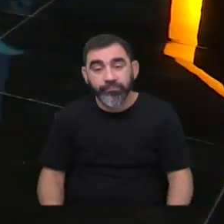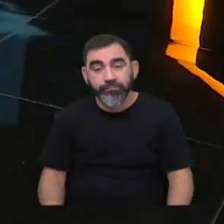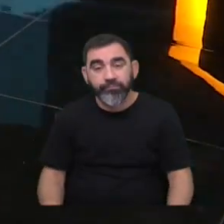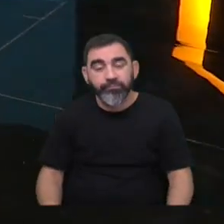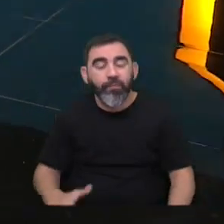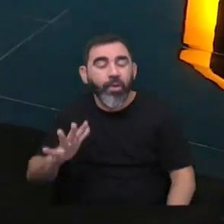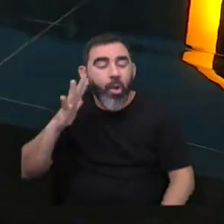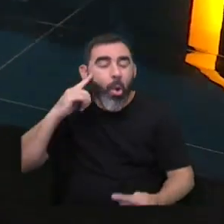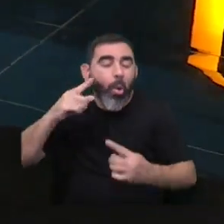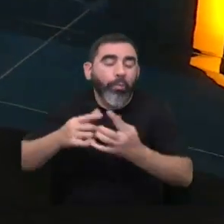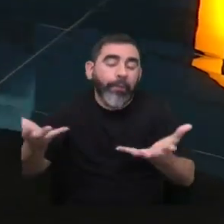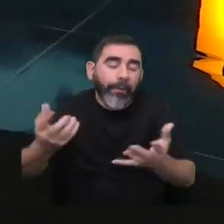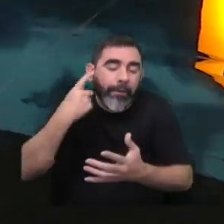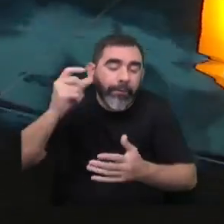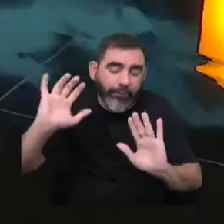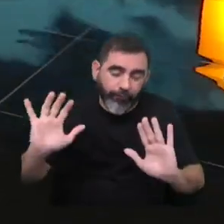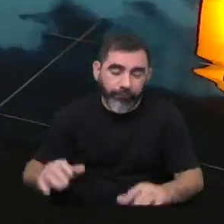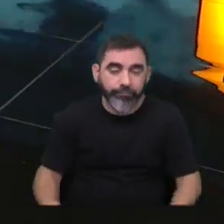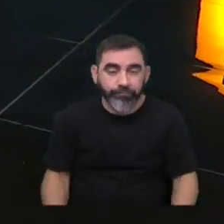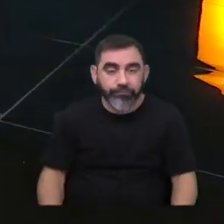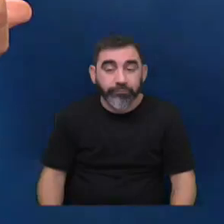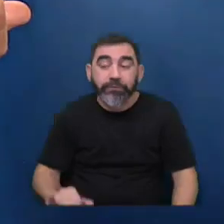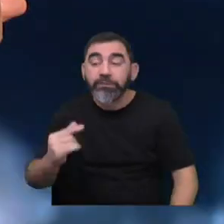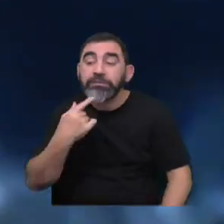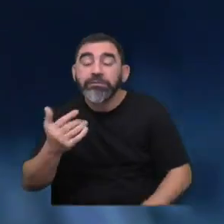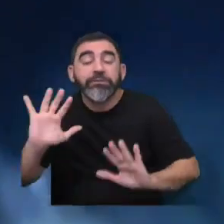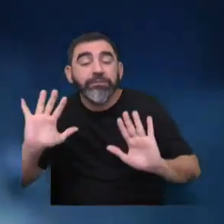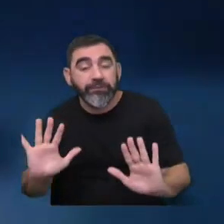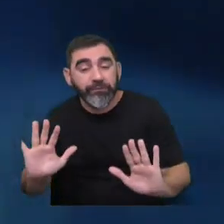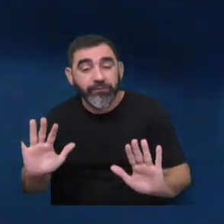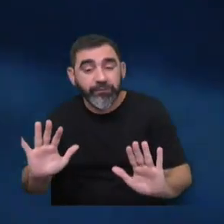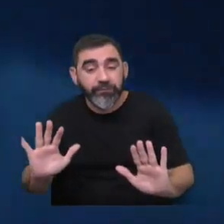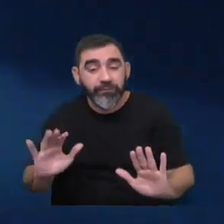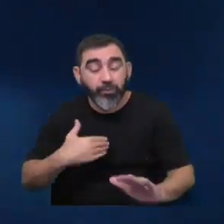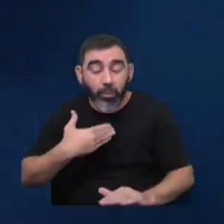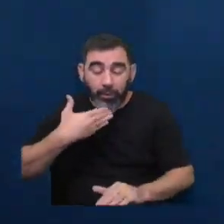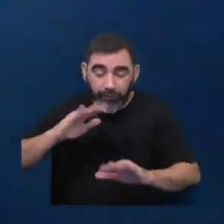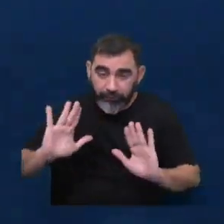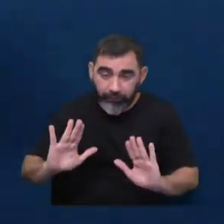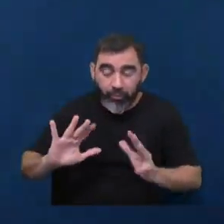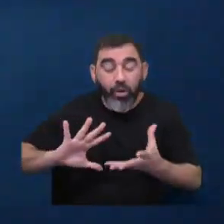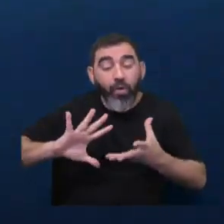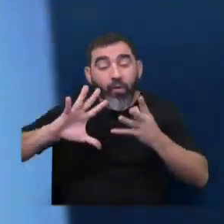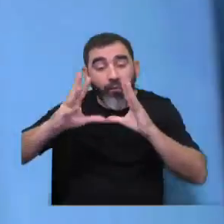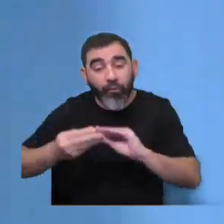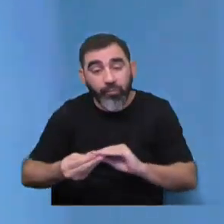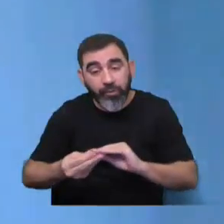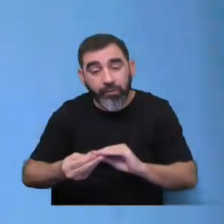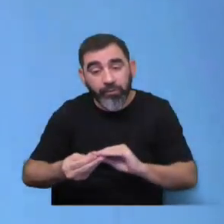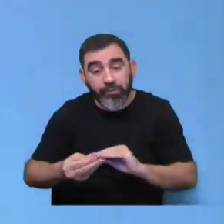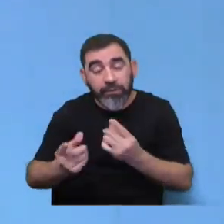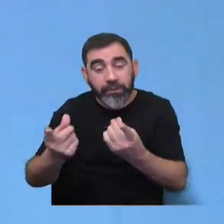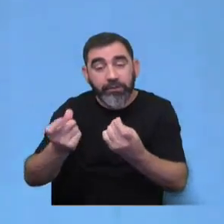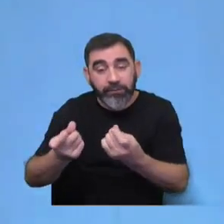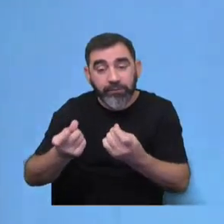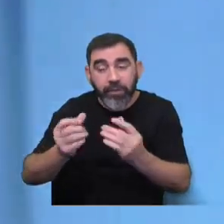objetivo hoy en día en cuanto a esta investigación. Si esto funciona, y si yo entendí bien la mecánica, requiere mucha